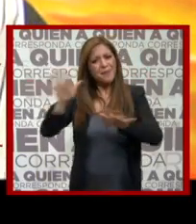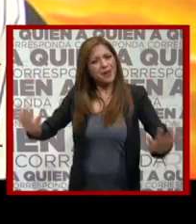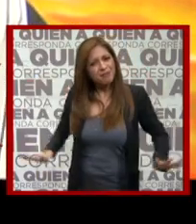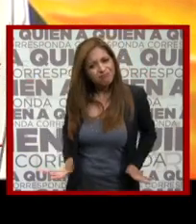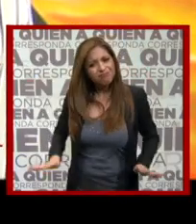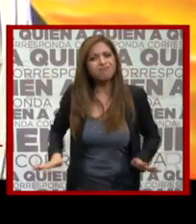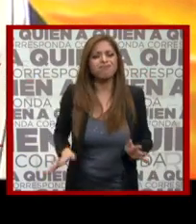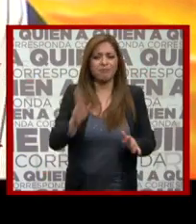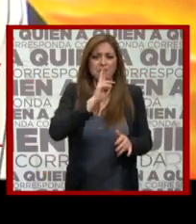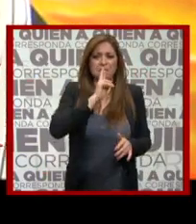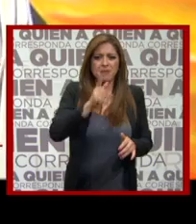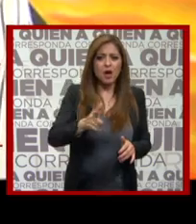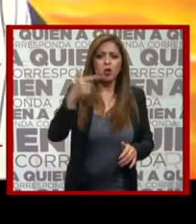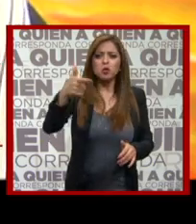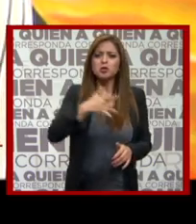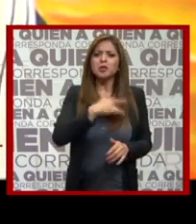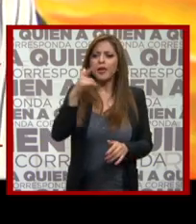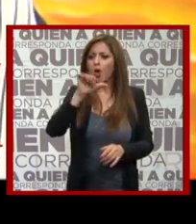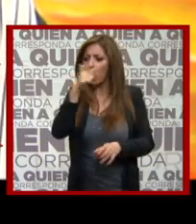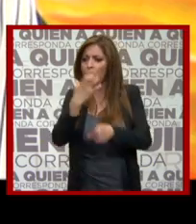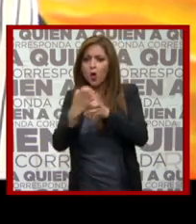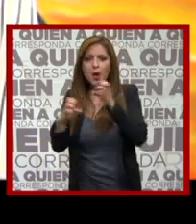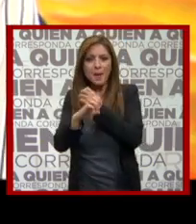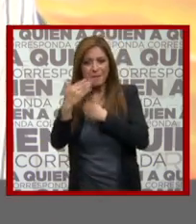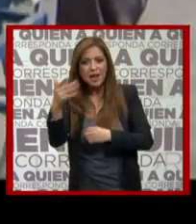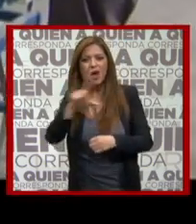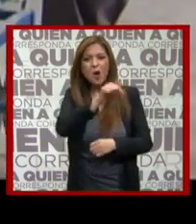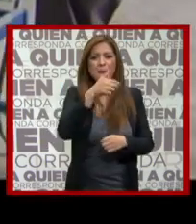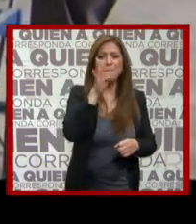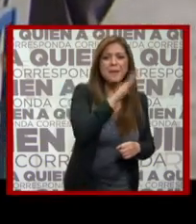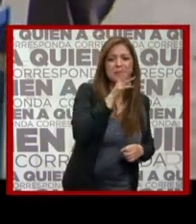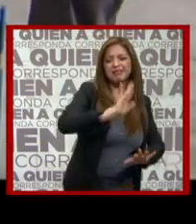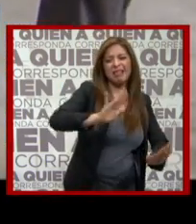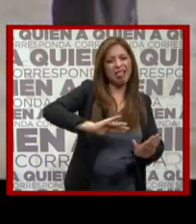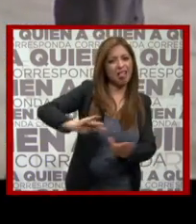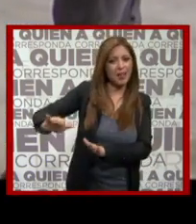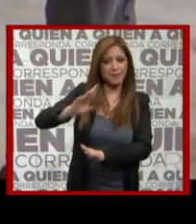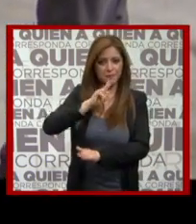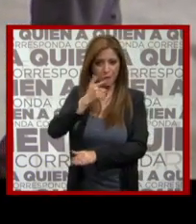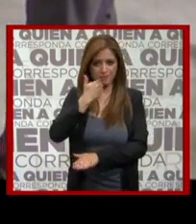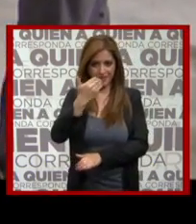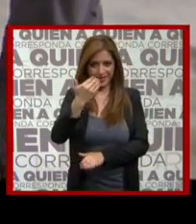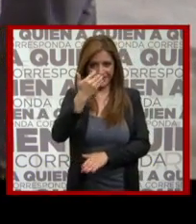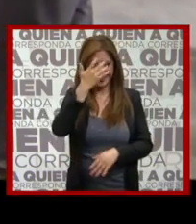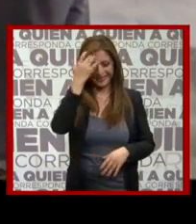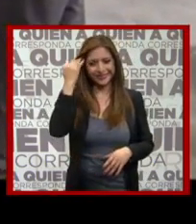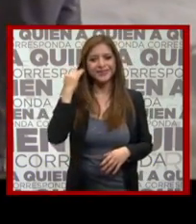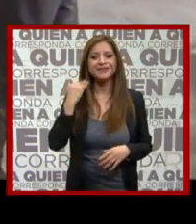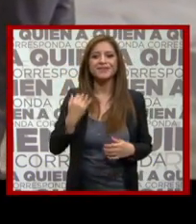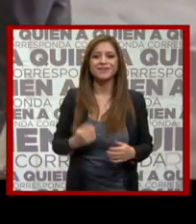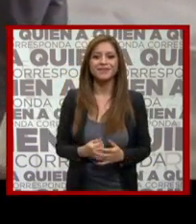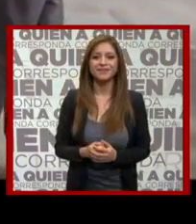va. Se siente más chido hacer cosas buenas que andar ahí. A quien corresponda.